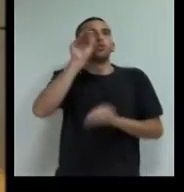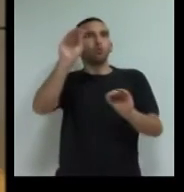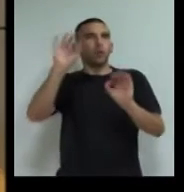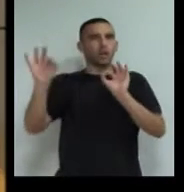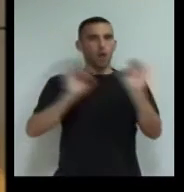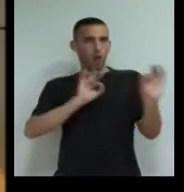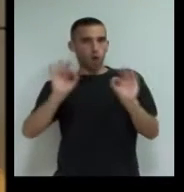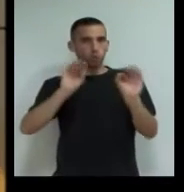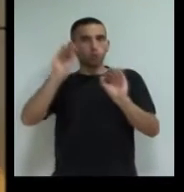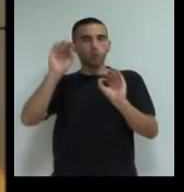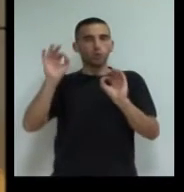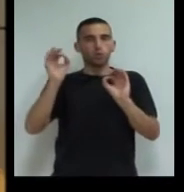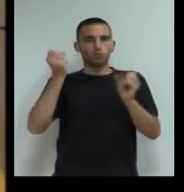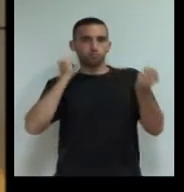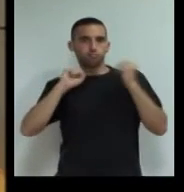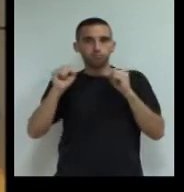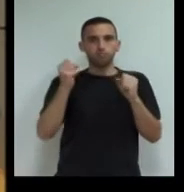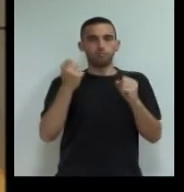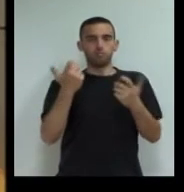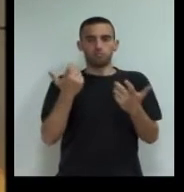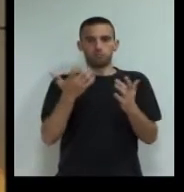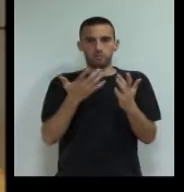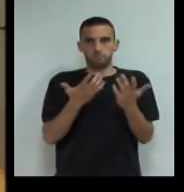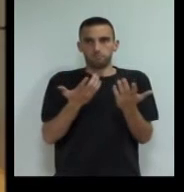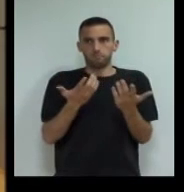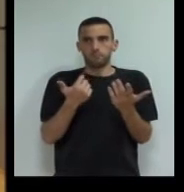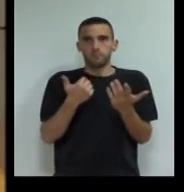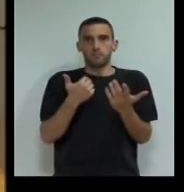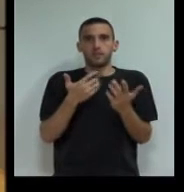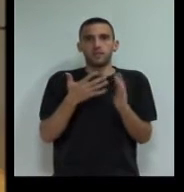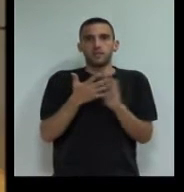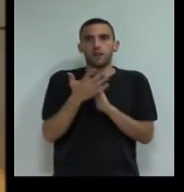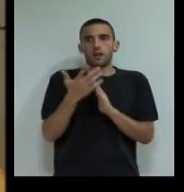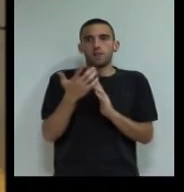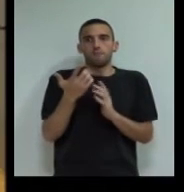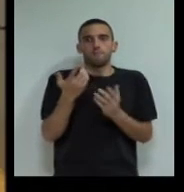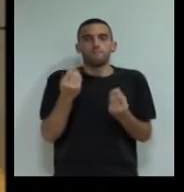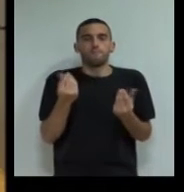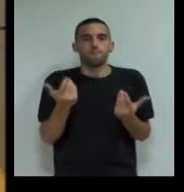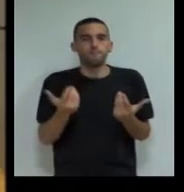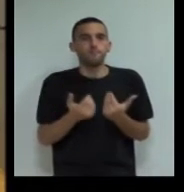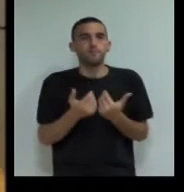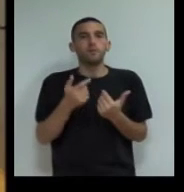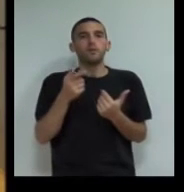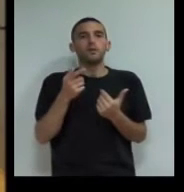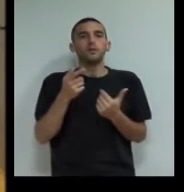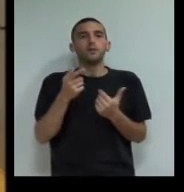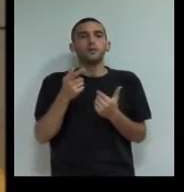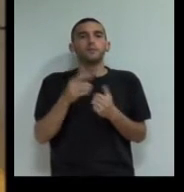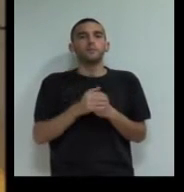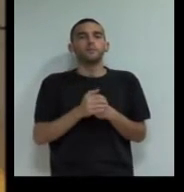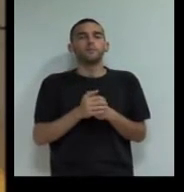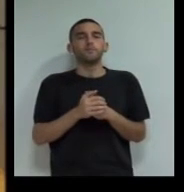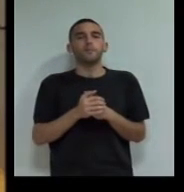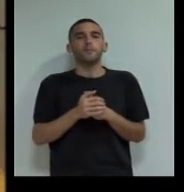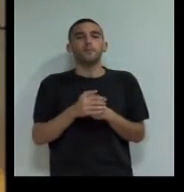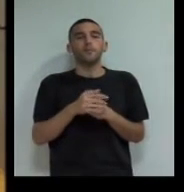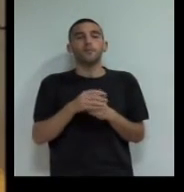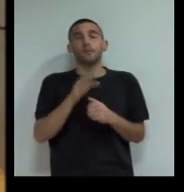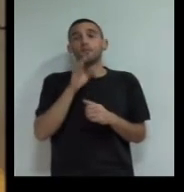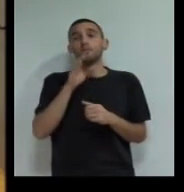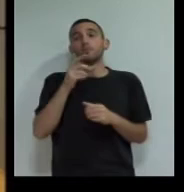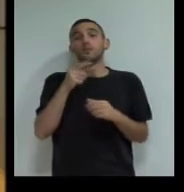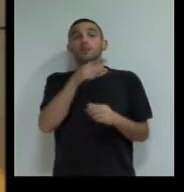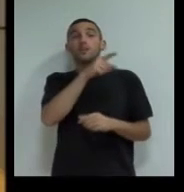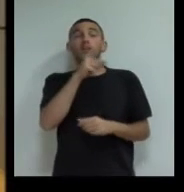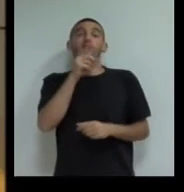sea, a poco que te pares a pensarlo, es arte. Es una interpretación. Sí, es los datos que daba claro,